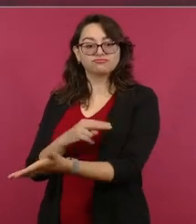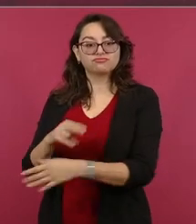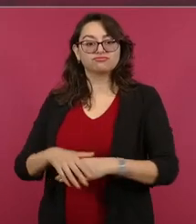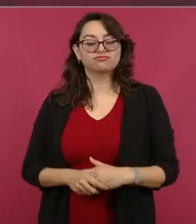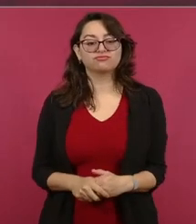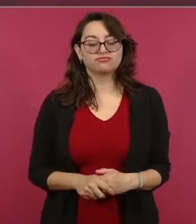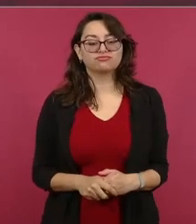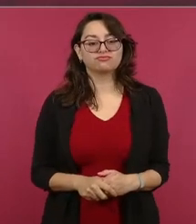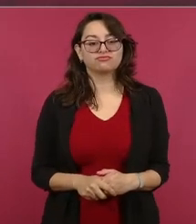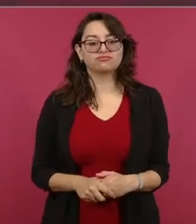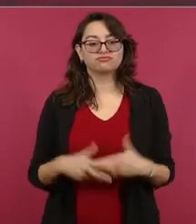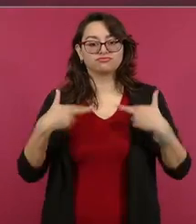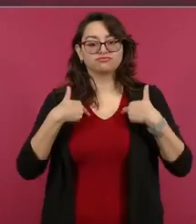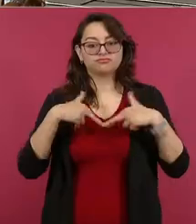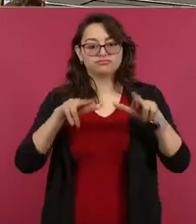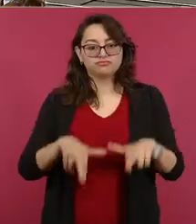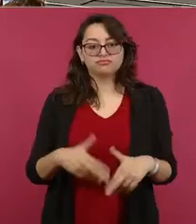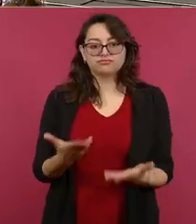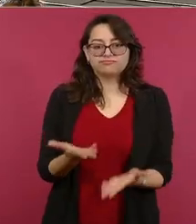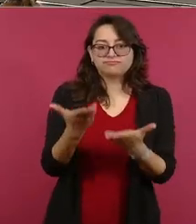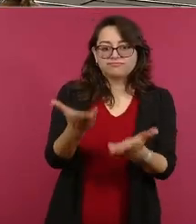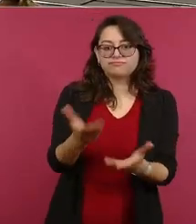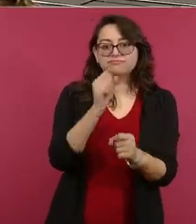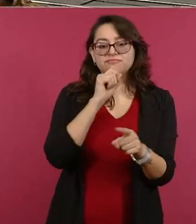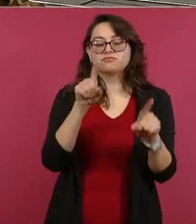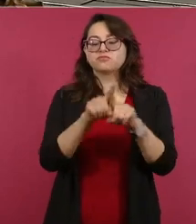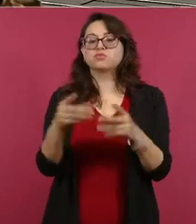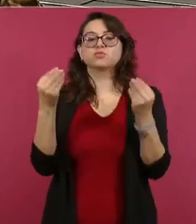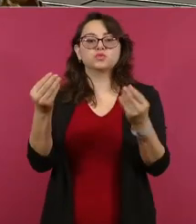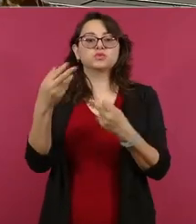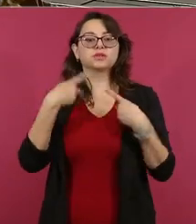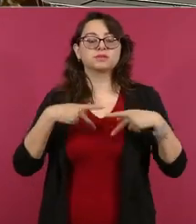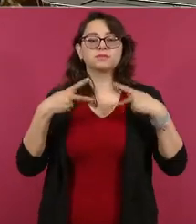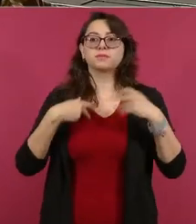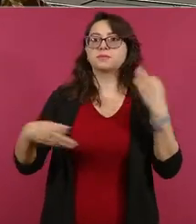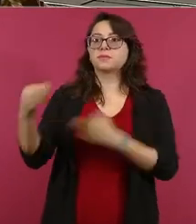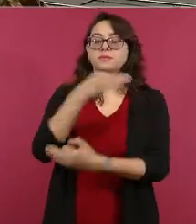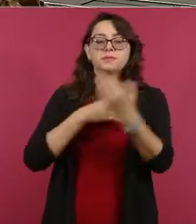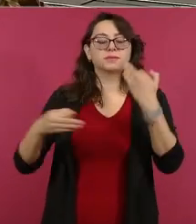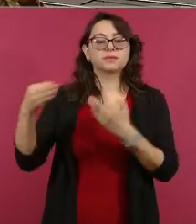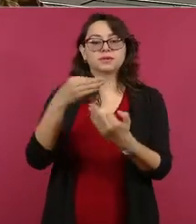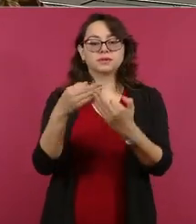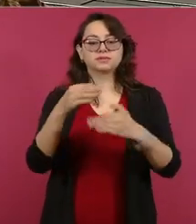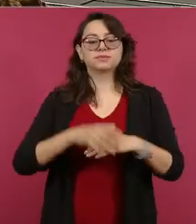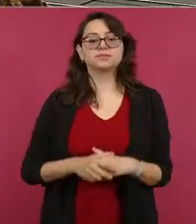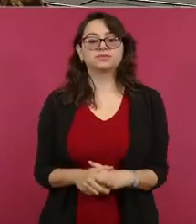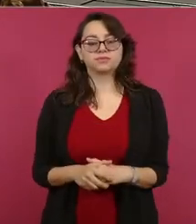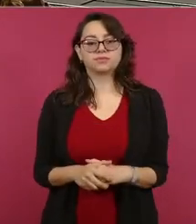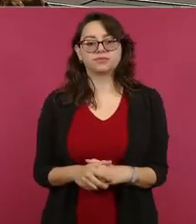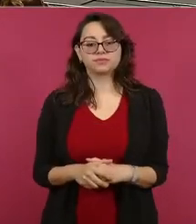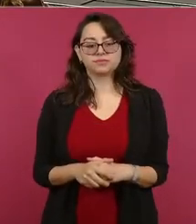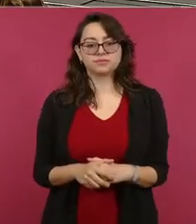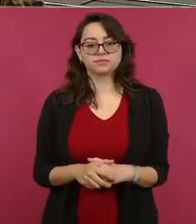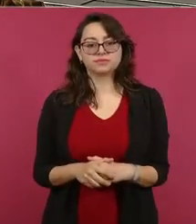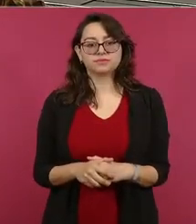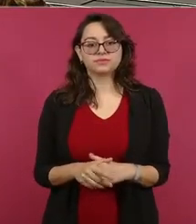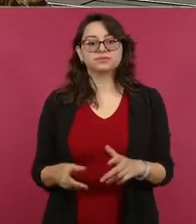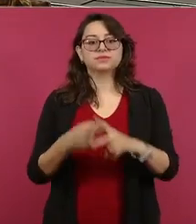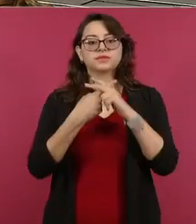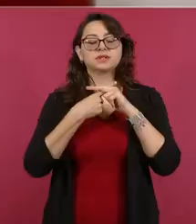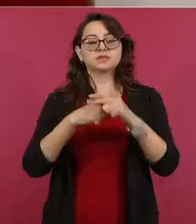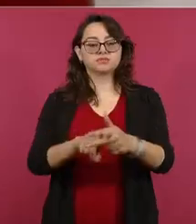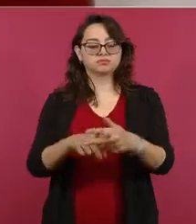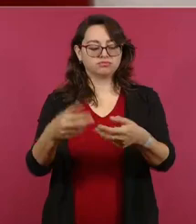nombre tuyo y de muchos más este convenio. Y ya se van a iniciar los